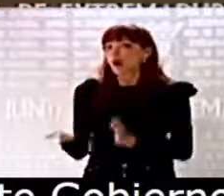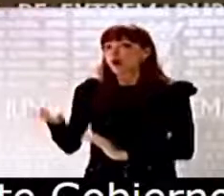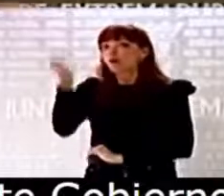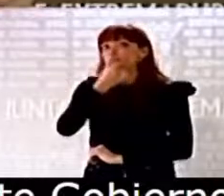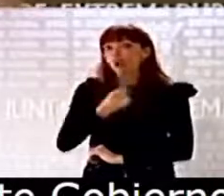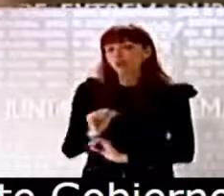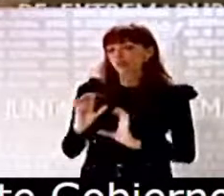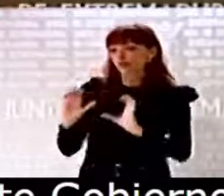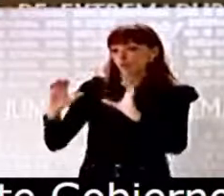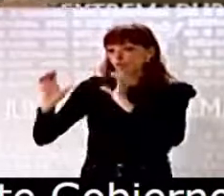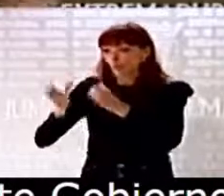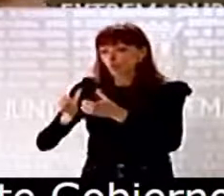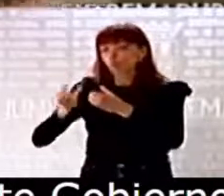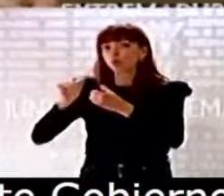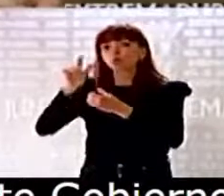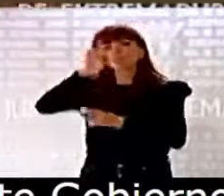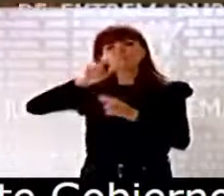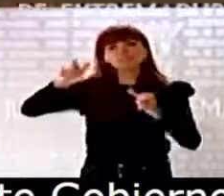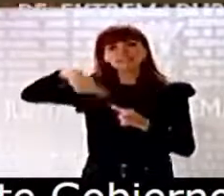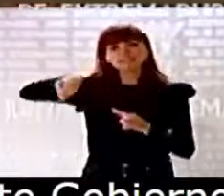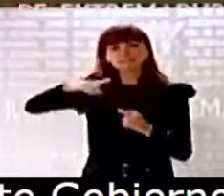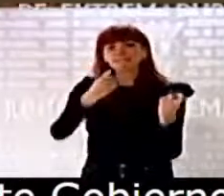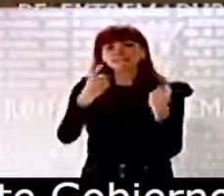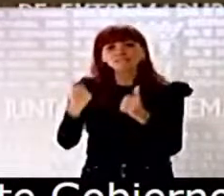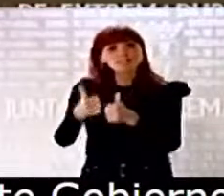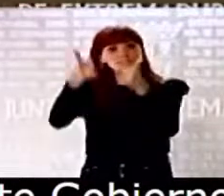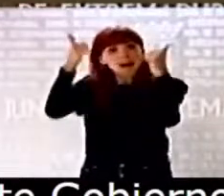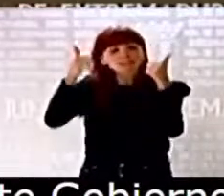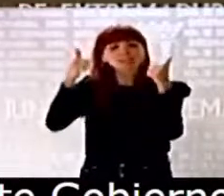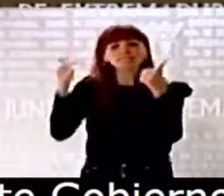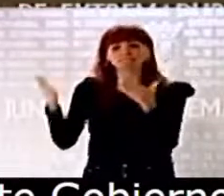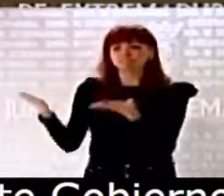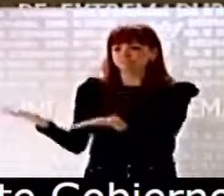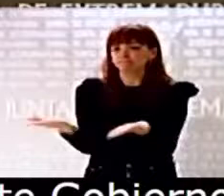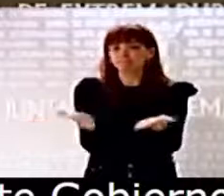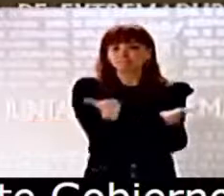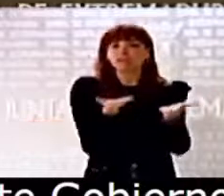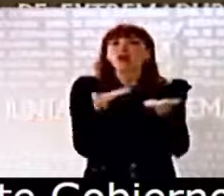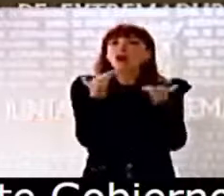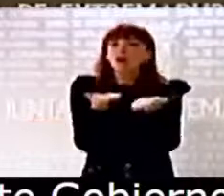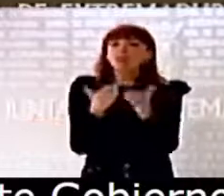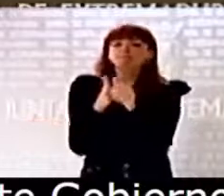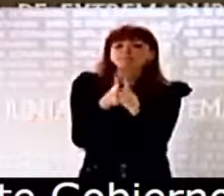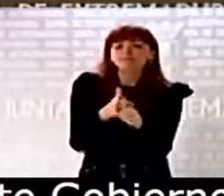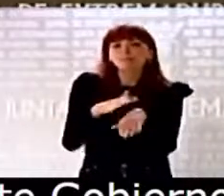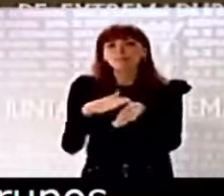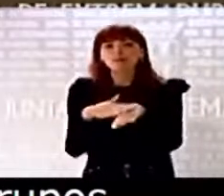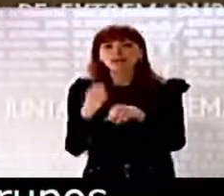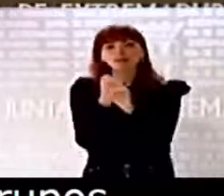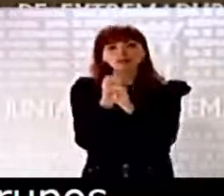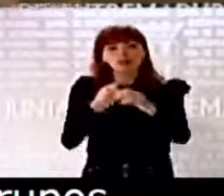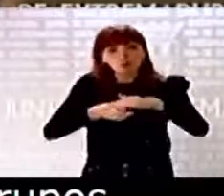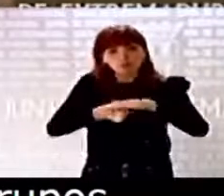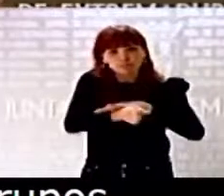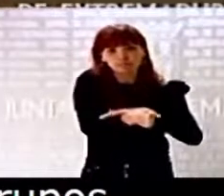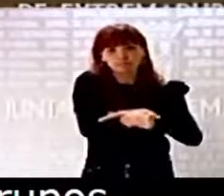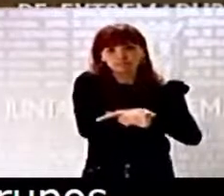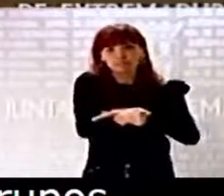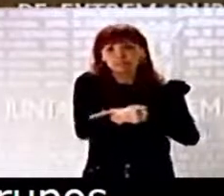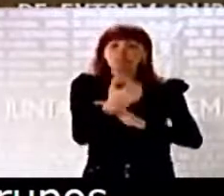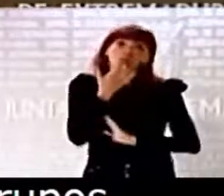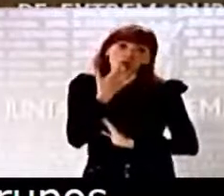colectivos y grupos de población más vulnerables en el acceso al mercado laboral en Extremadura, como son las personas con